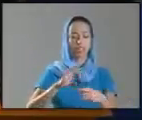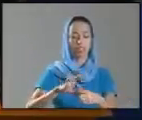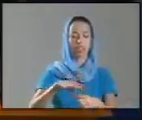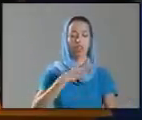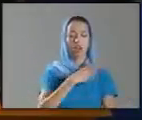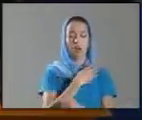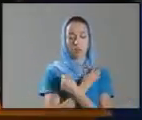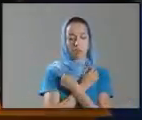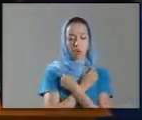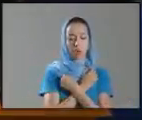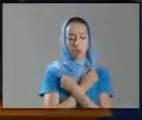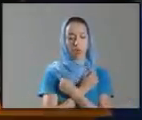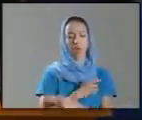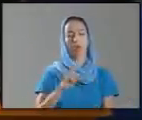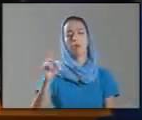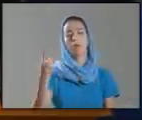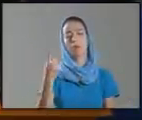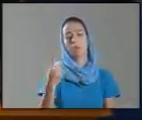oportunidad más.